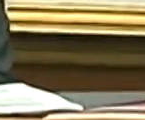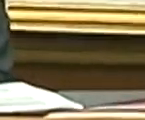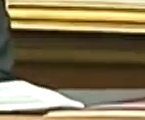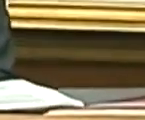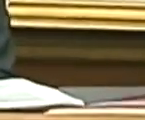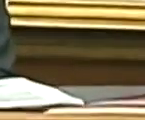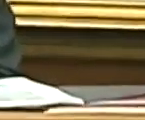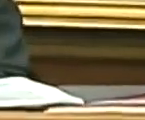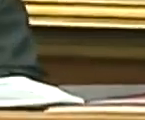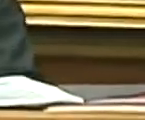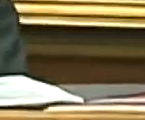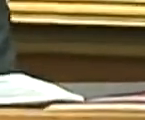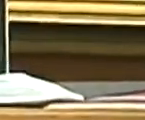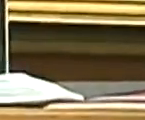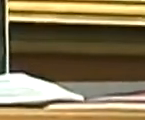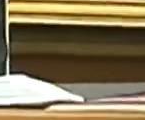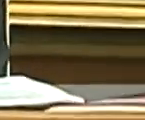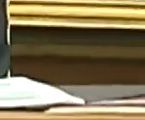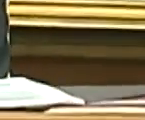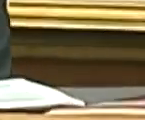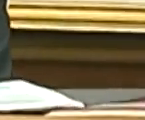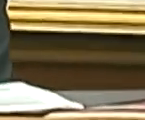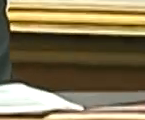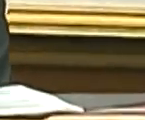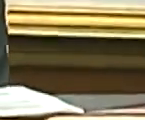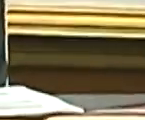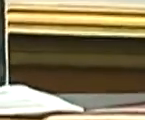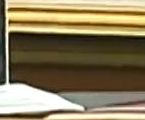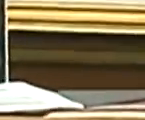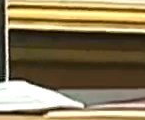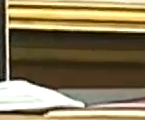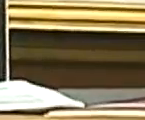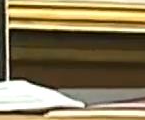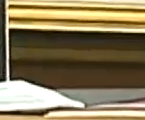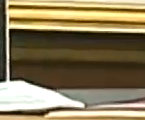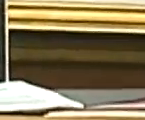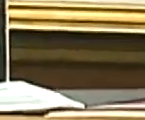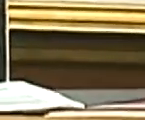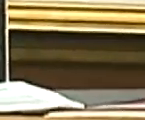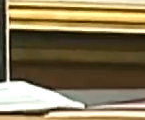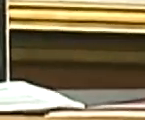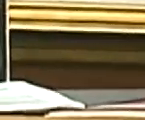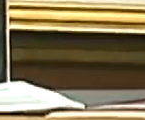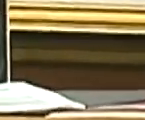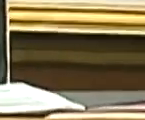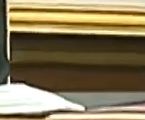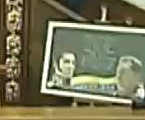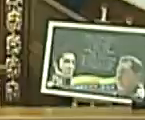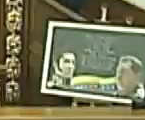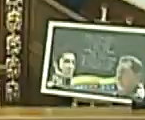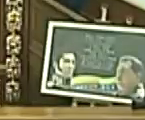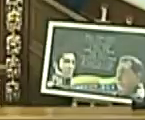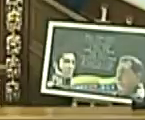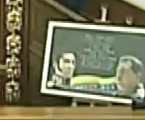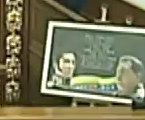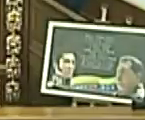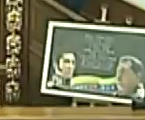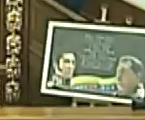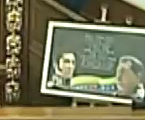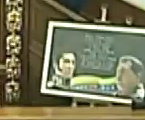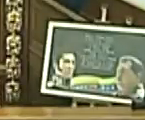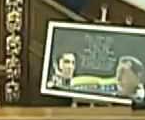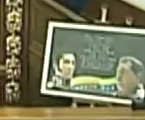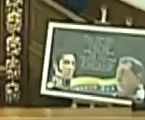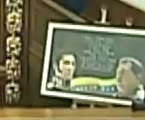los diputados de la patria, pero que además nacen para este año nuevos retos y nuevos compromisos, como nosotros le